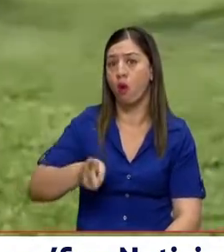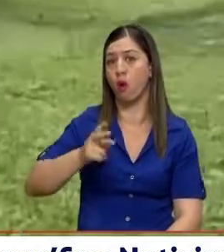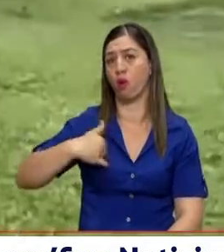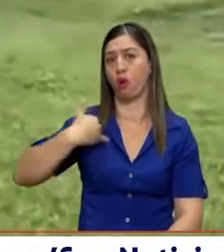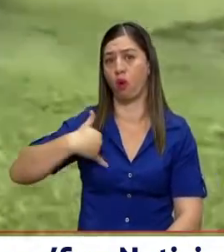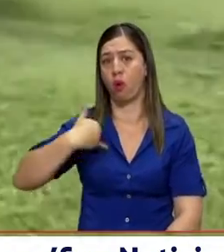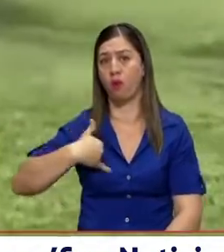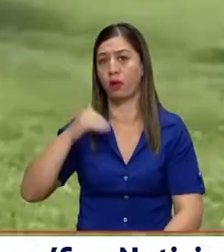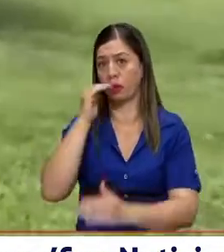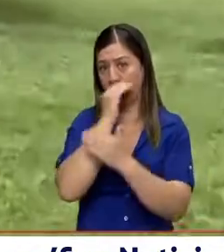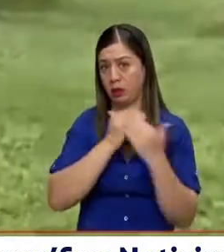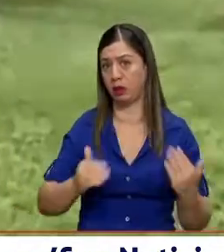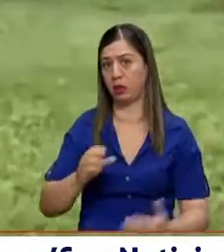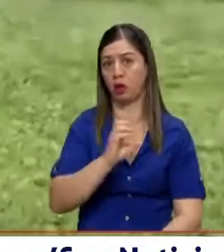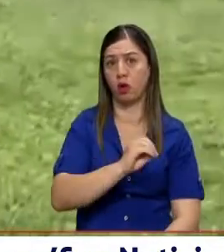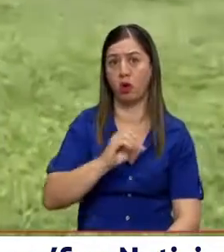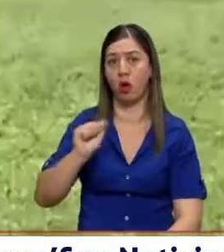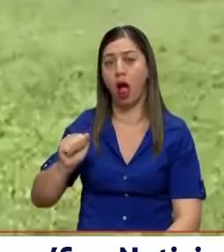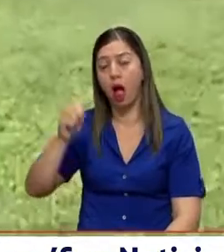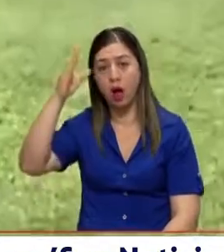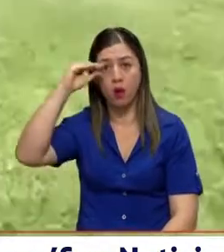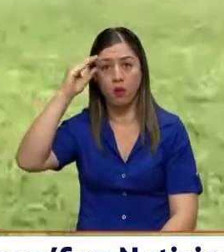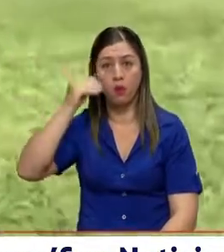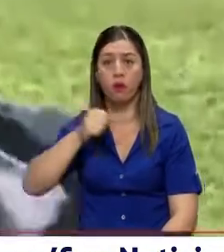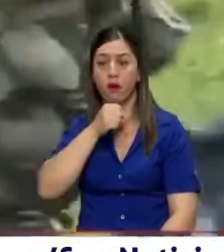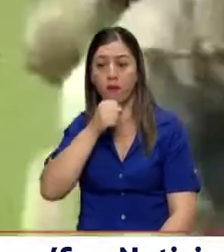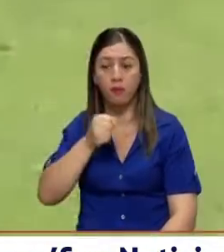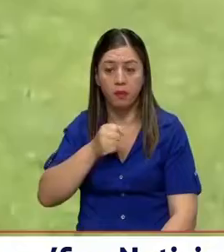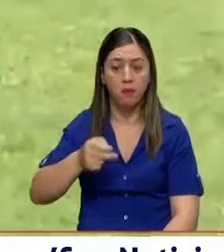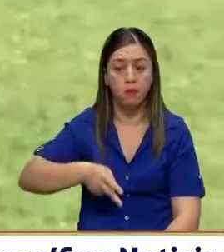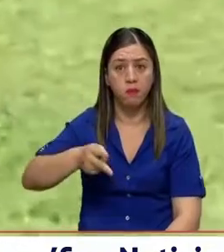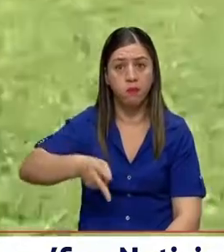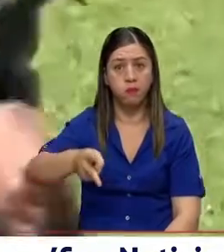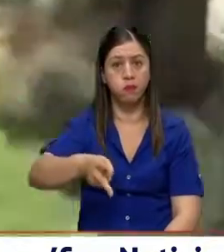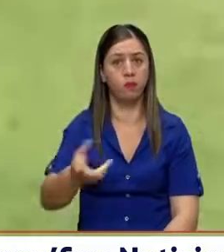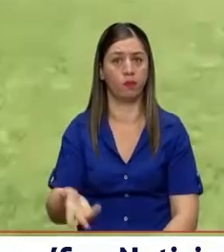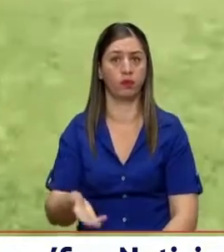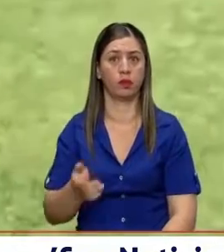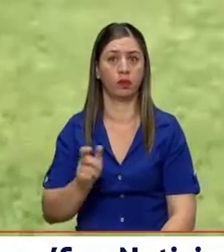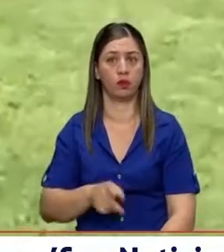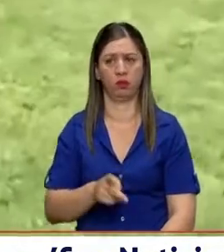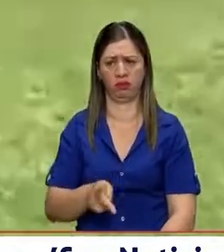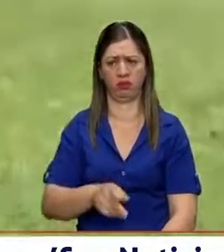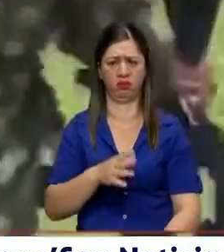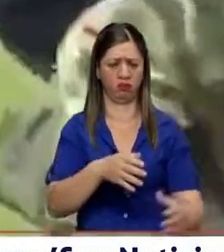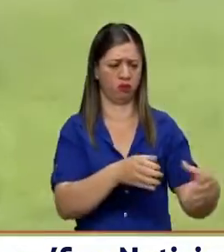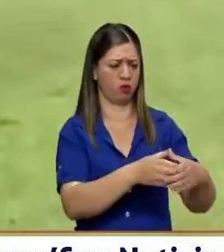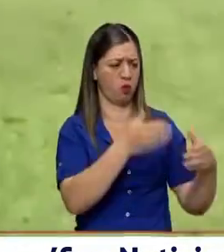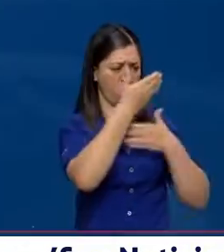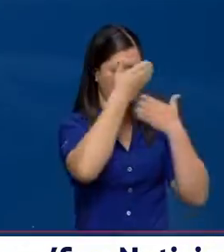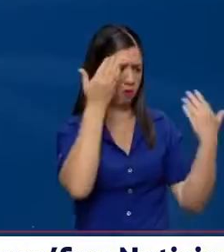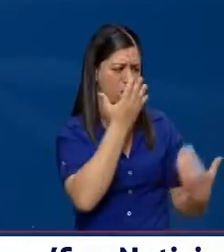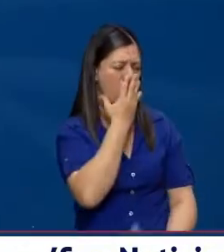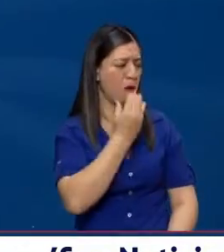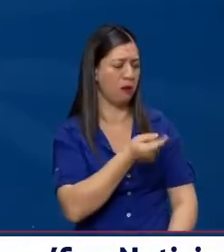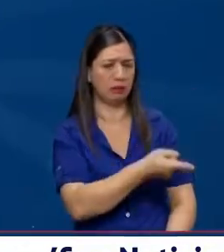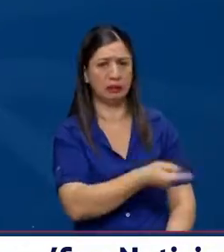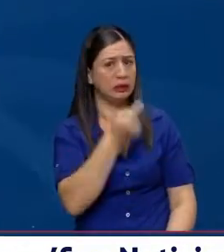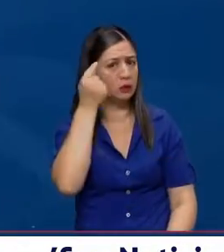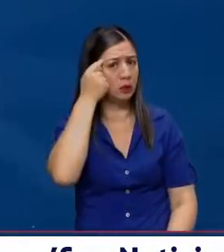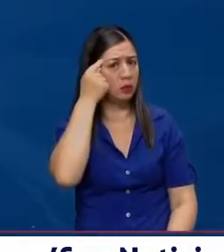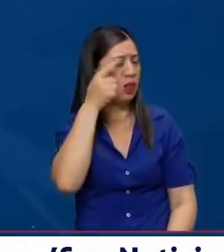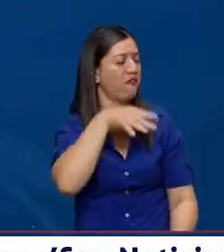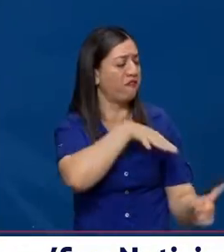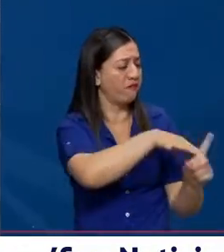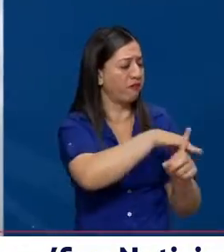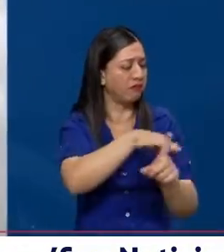niños, niñas, personas de la tercera edad, población, y obviamente pues estos terroristas no piensan en que también pueden